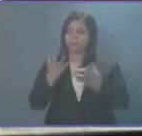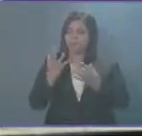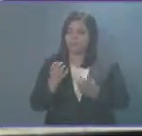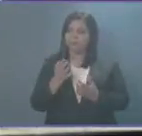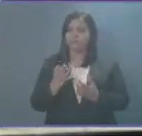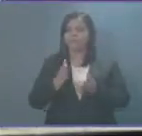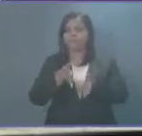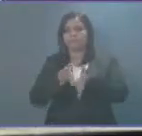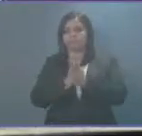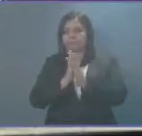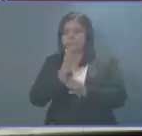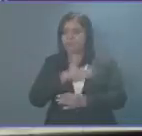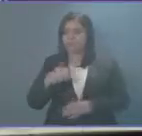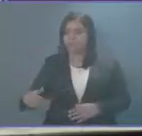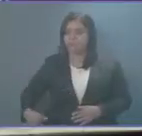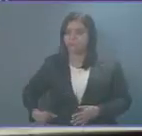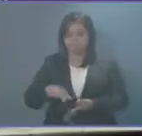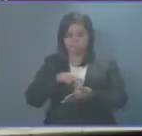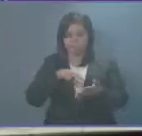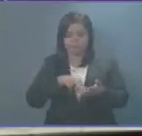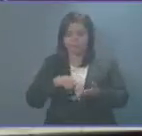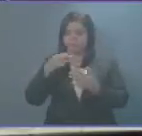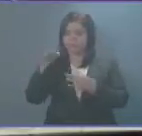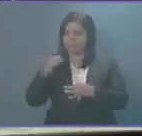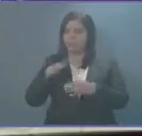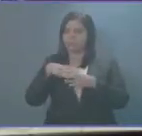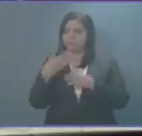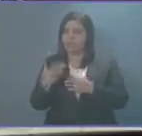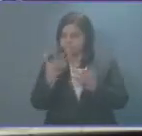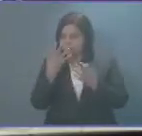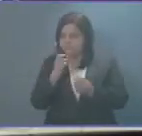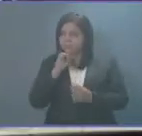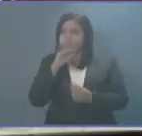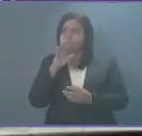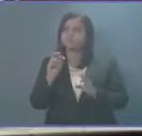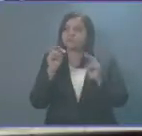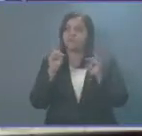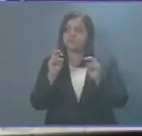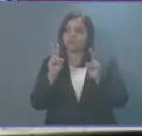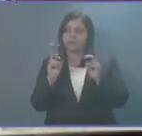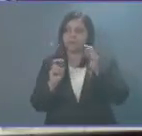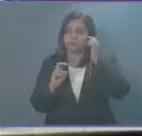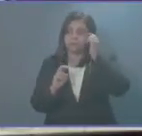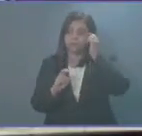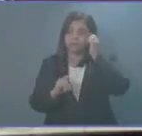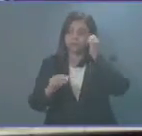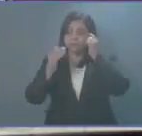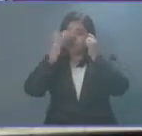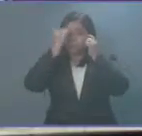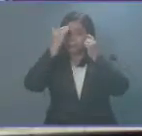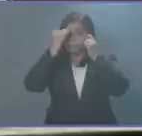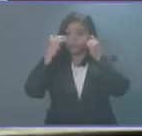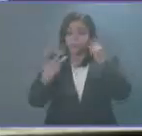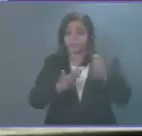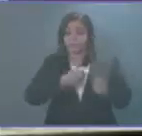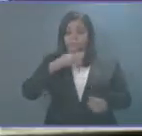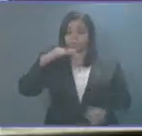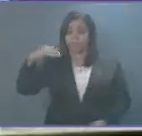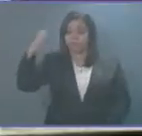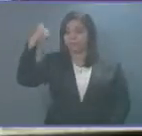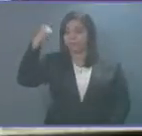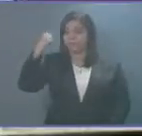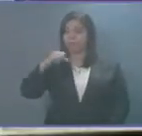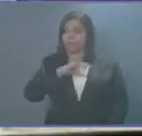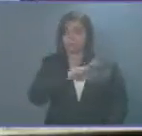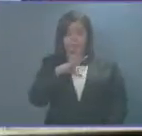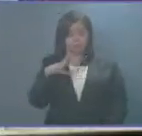pedir, presidente, la lectura de la pieza y comentar que como este es un tema de mucha importancia para el país, para la